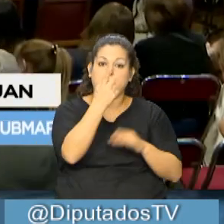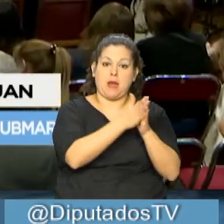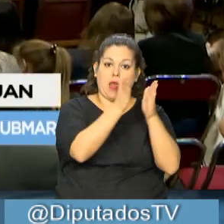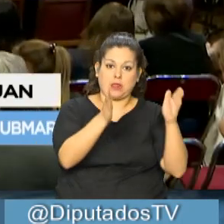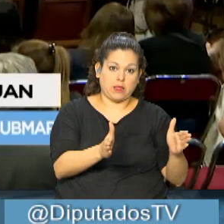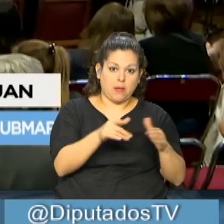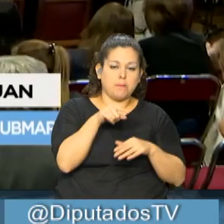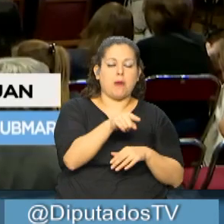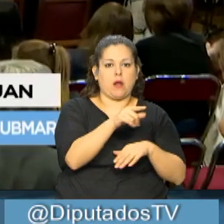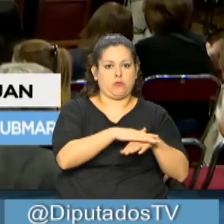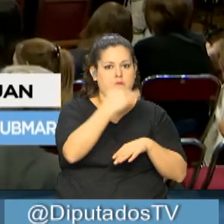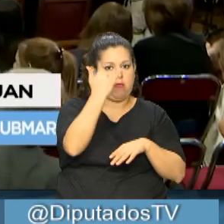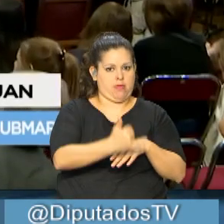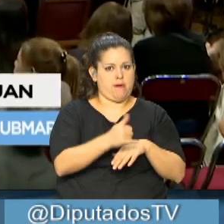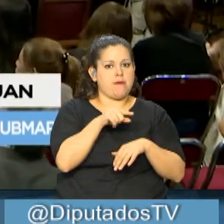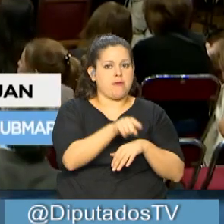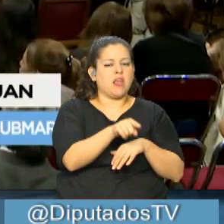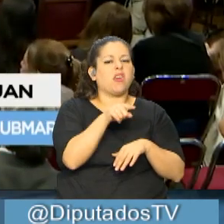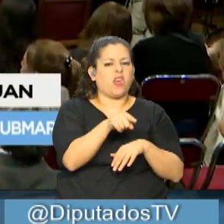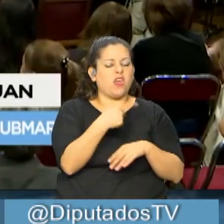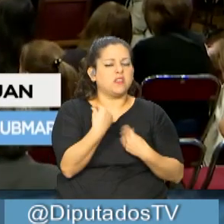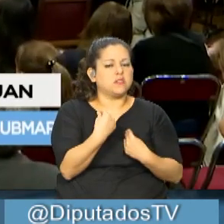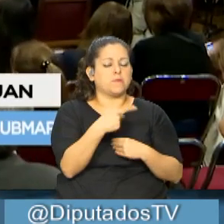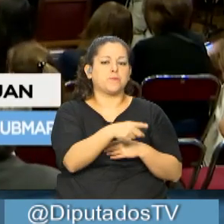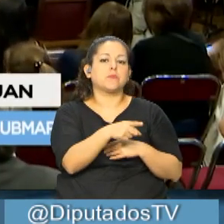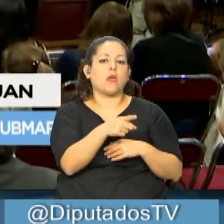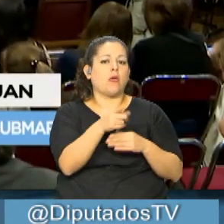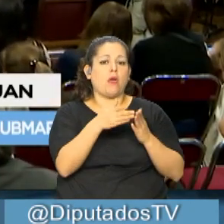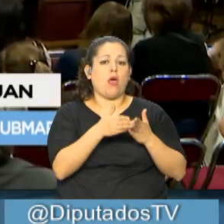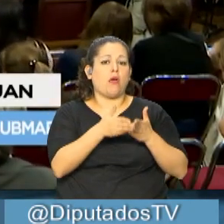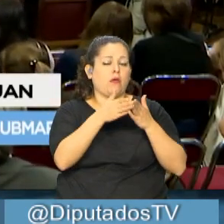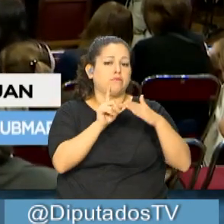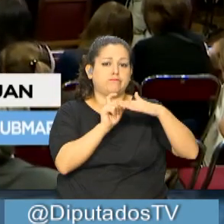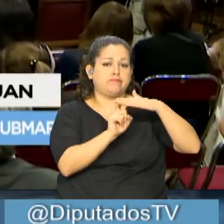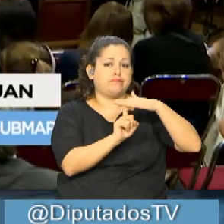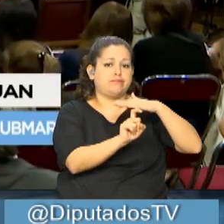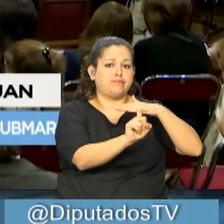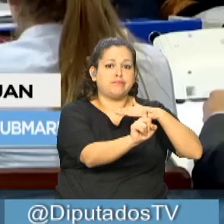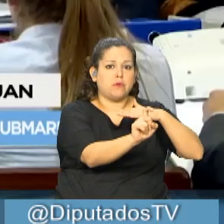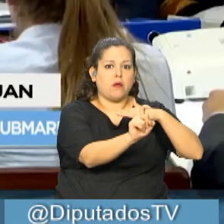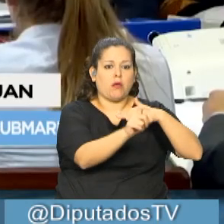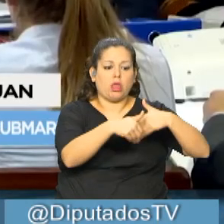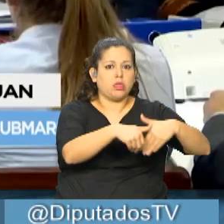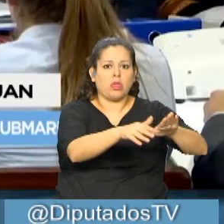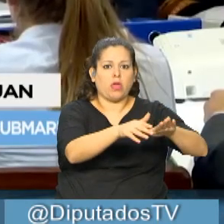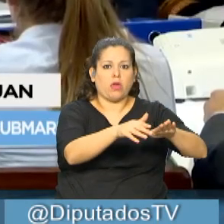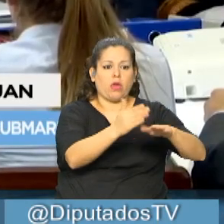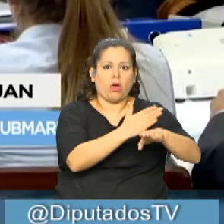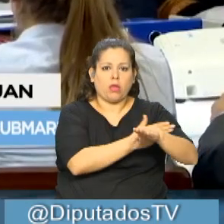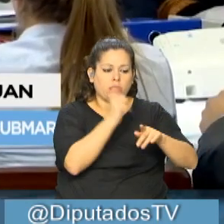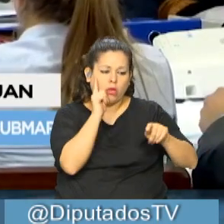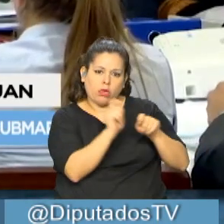la etapa donde se dejó zarpar al Ara San Juan sin estar en condiciones de